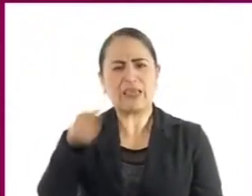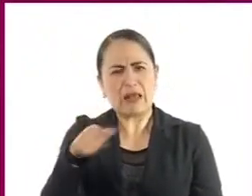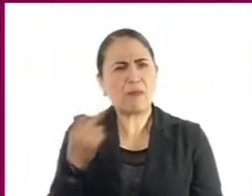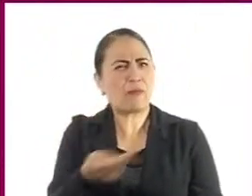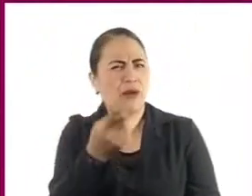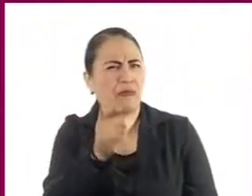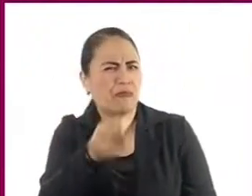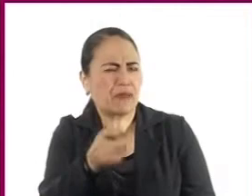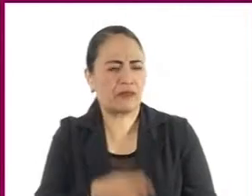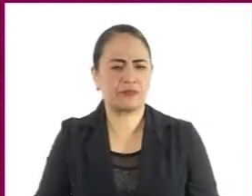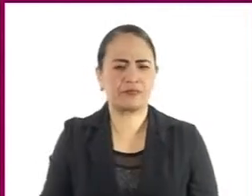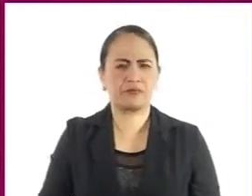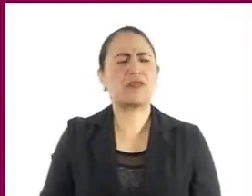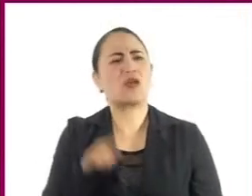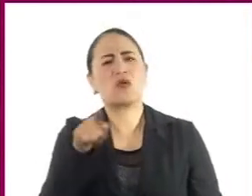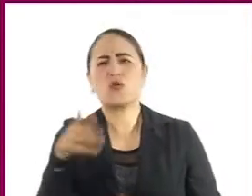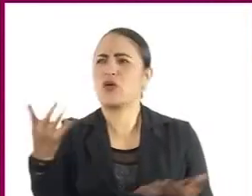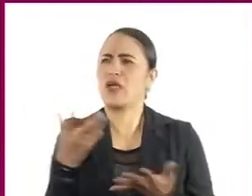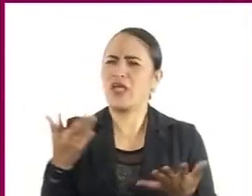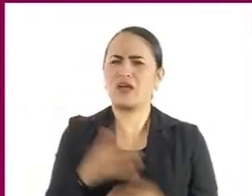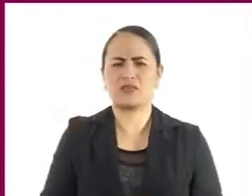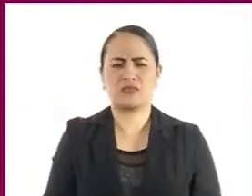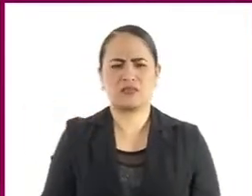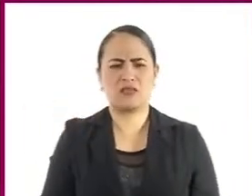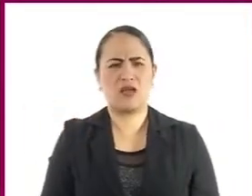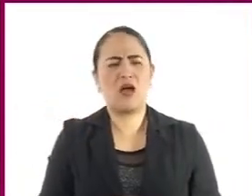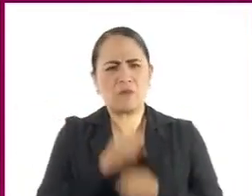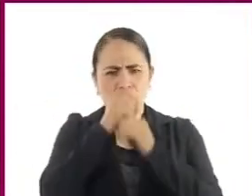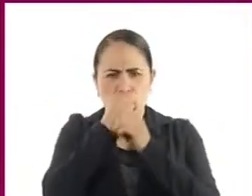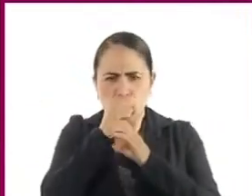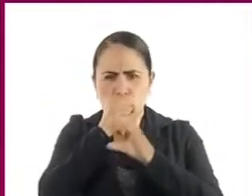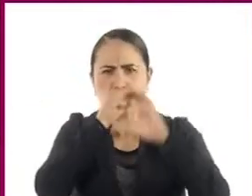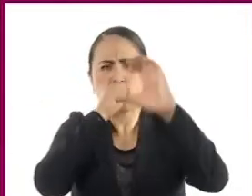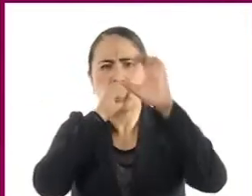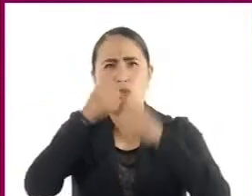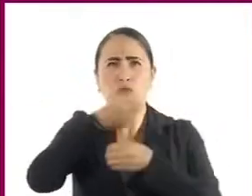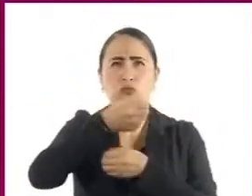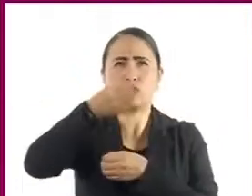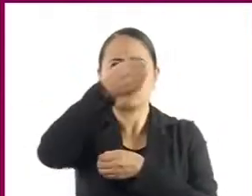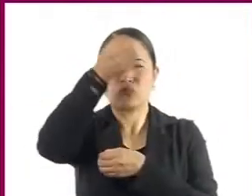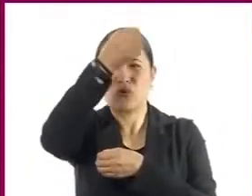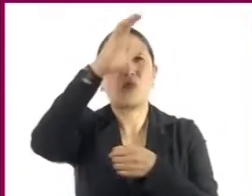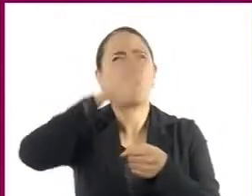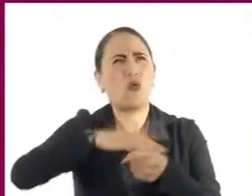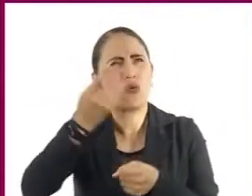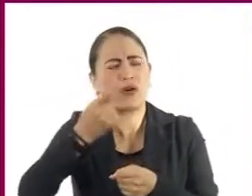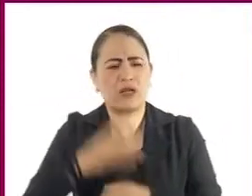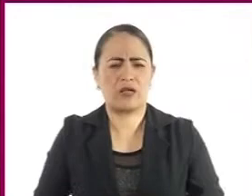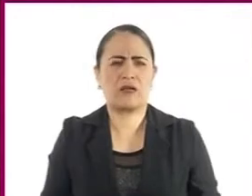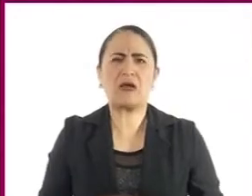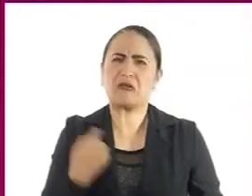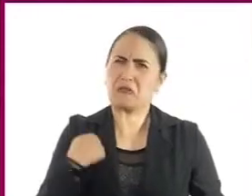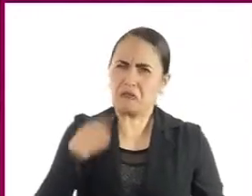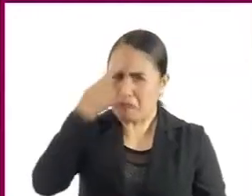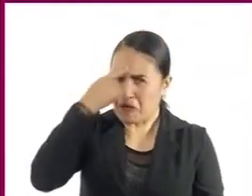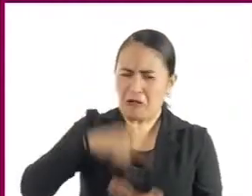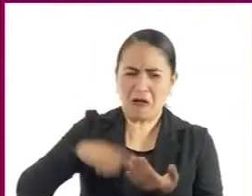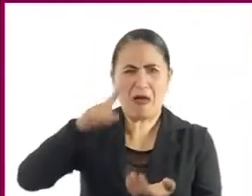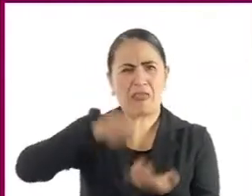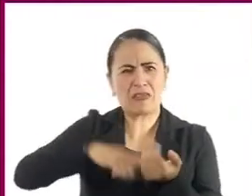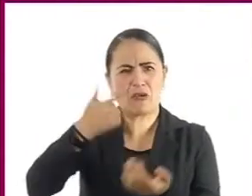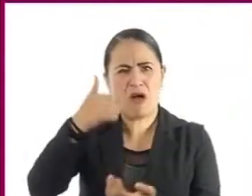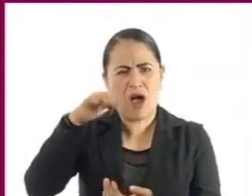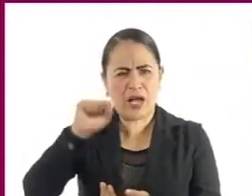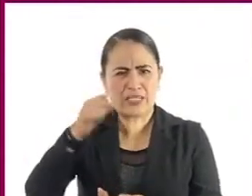Oye, ¿qué haces? ¿No te has preguntado por qué algunos globos flotan? ¿Qué han de tener? Leí que es por un gas llamado helio, pero